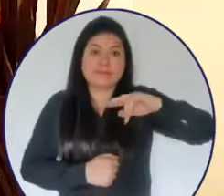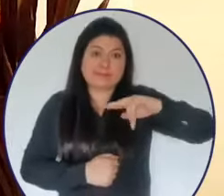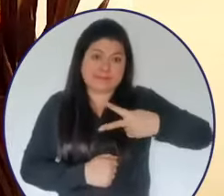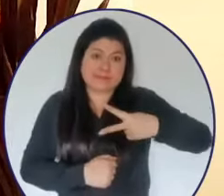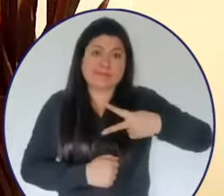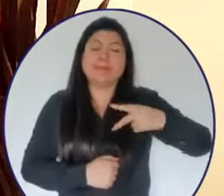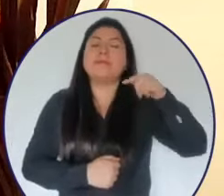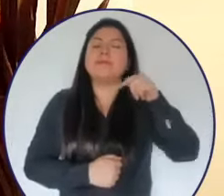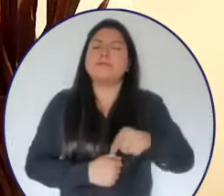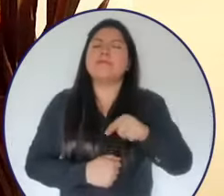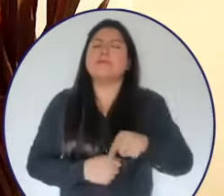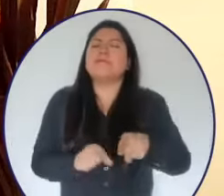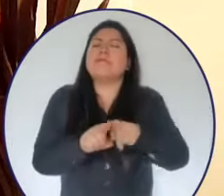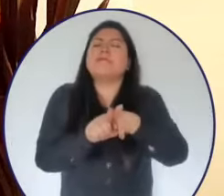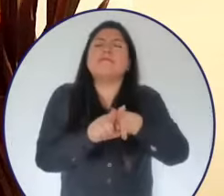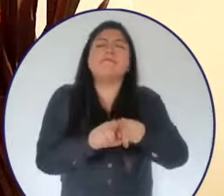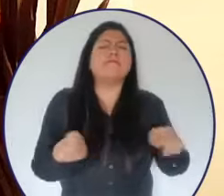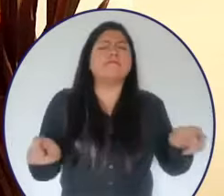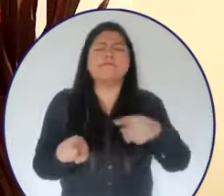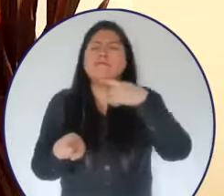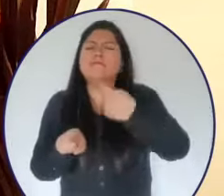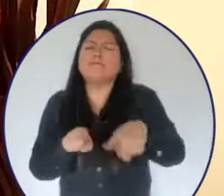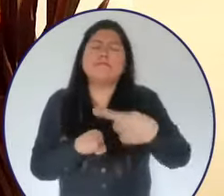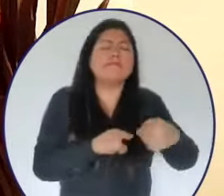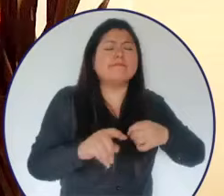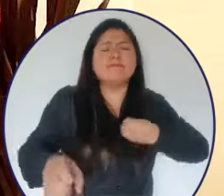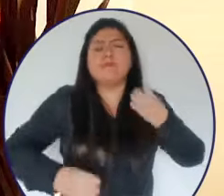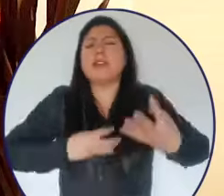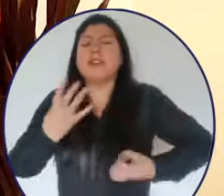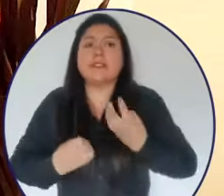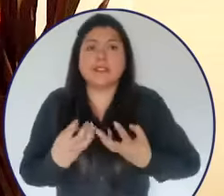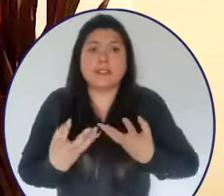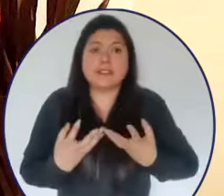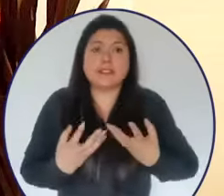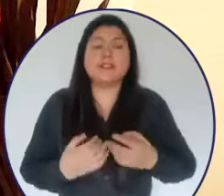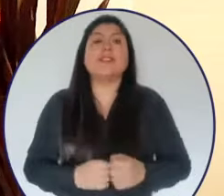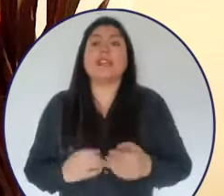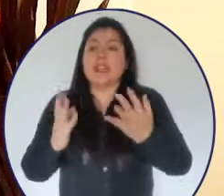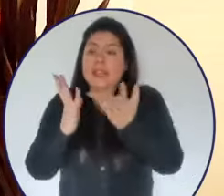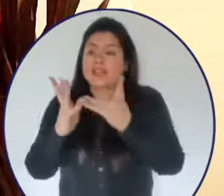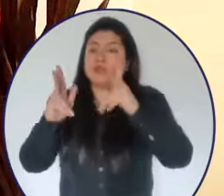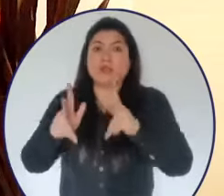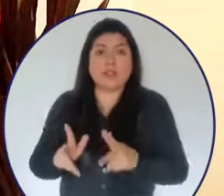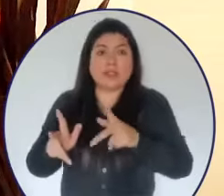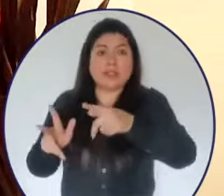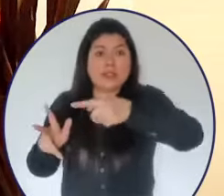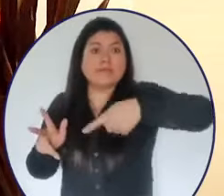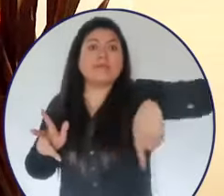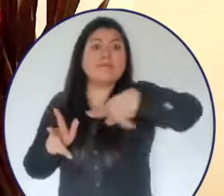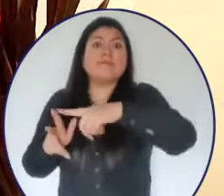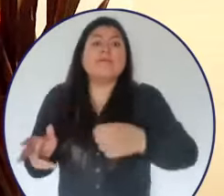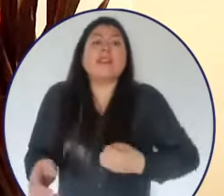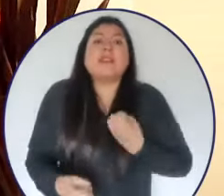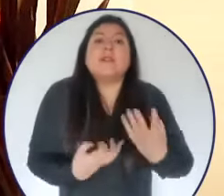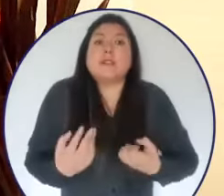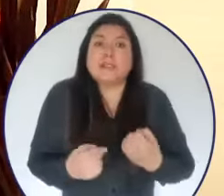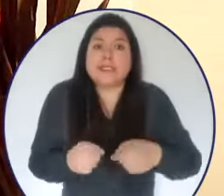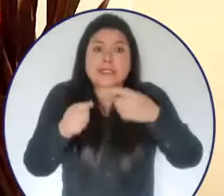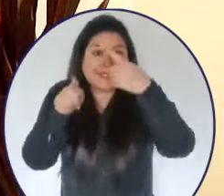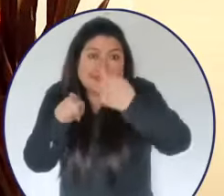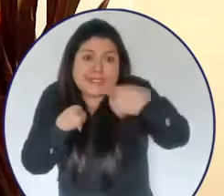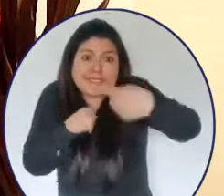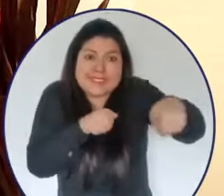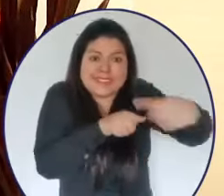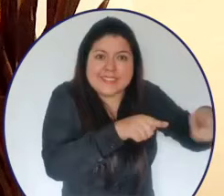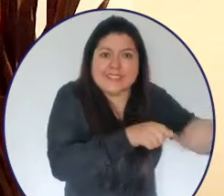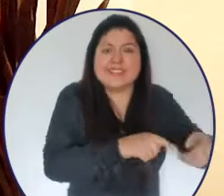sea significativa. El segundo principio, llamado múltiples formas de expresar, refiere a que todos